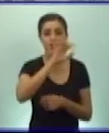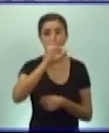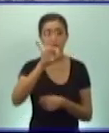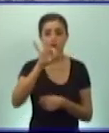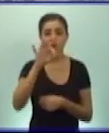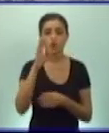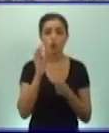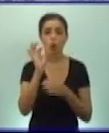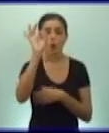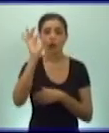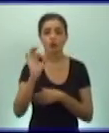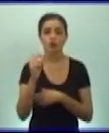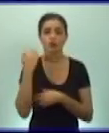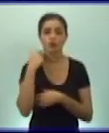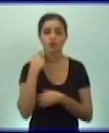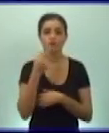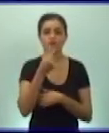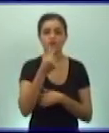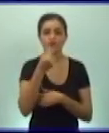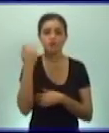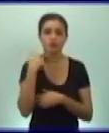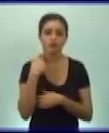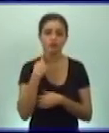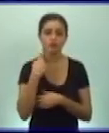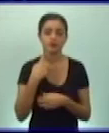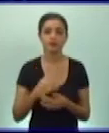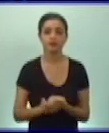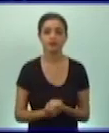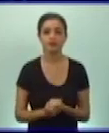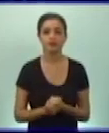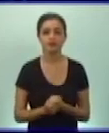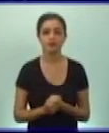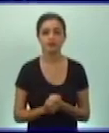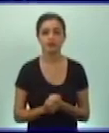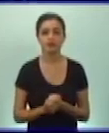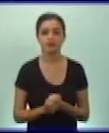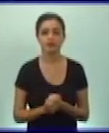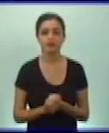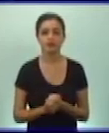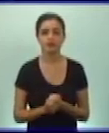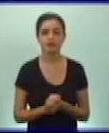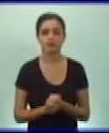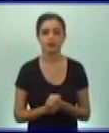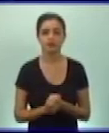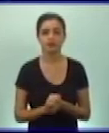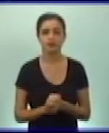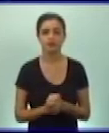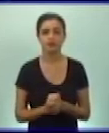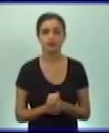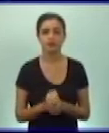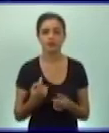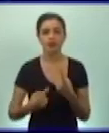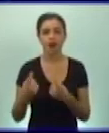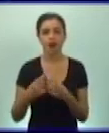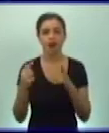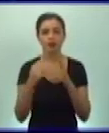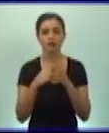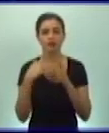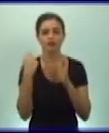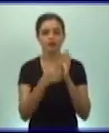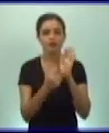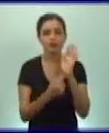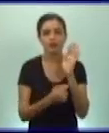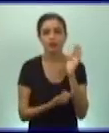la población. Ahora, el máster Juan Carlos también nos planteaba algunos datos importantes,